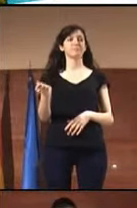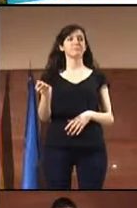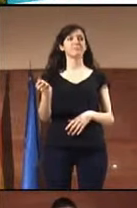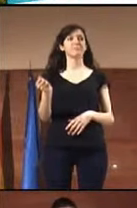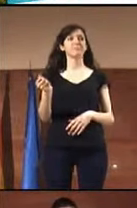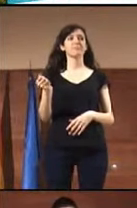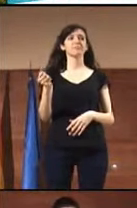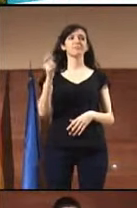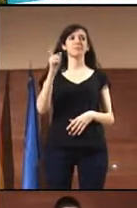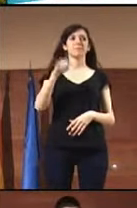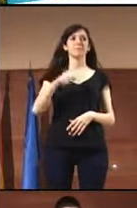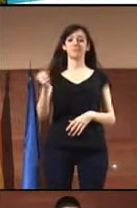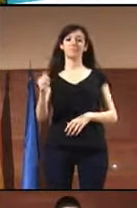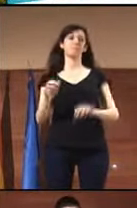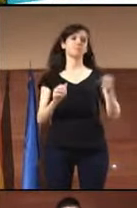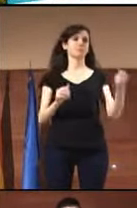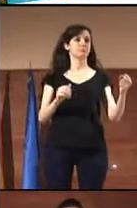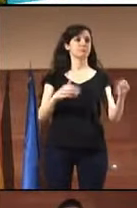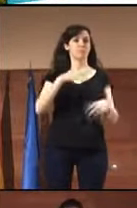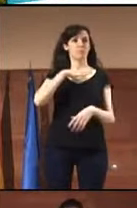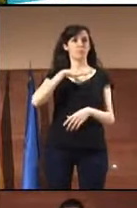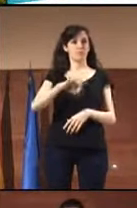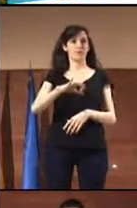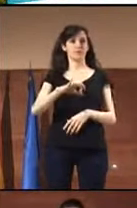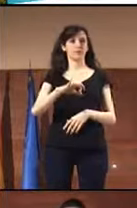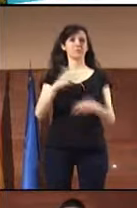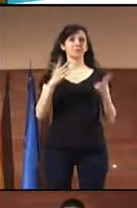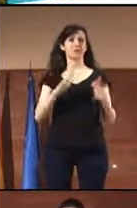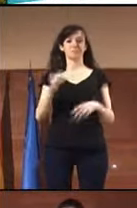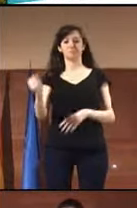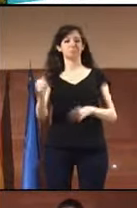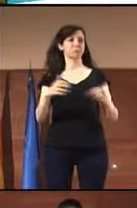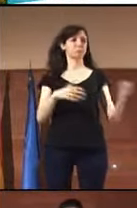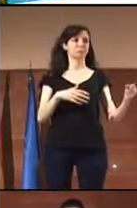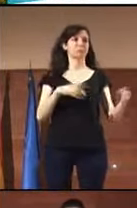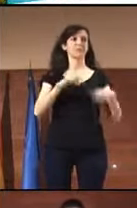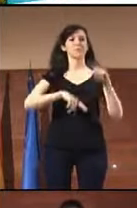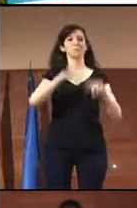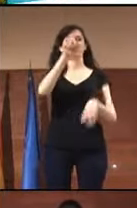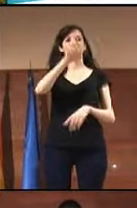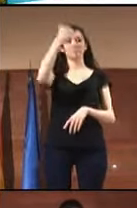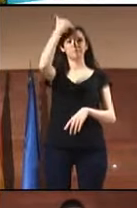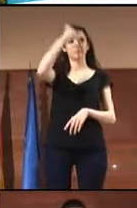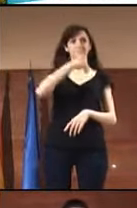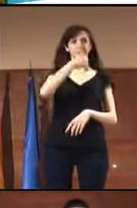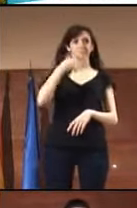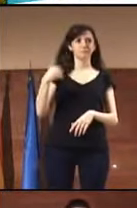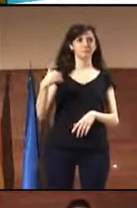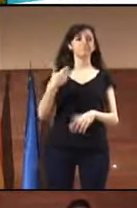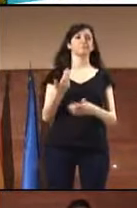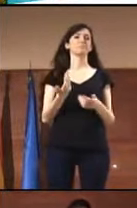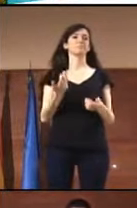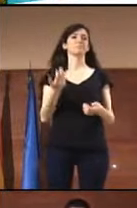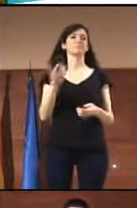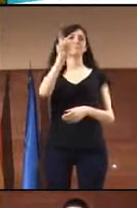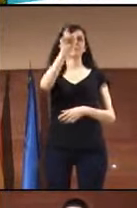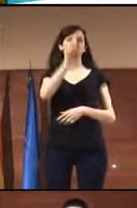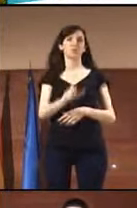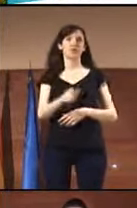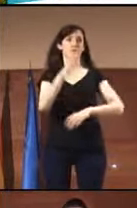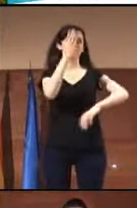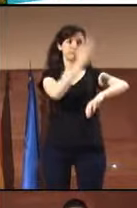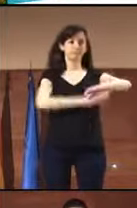te permite colocarlo a ambos lados de la silla. Esto con una persona con hemiparesia, con hemiplegia, una persona